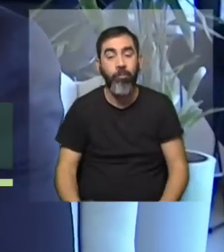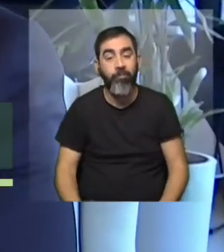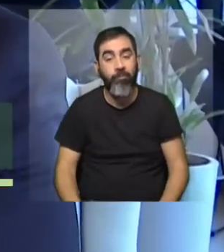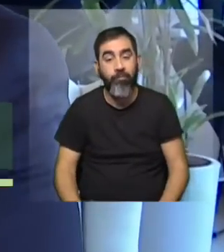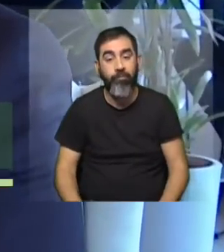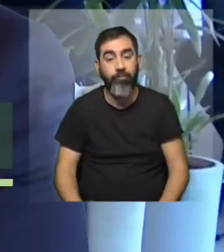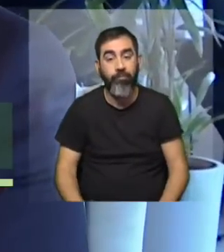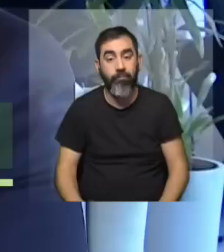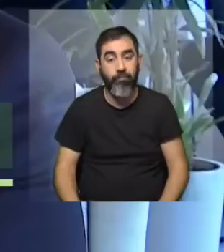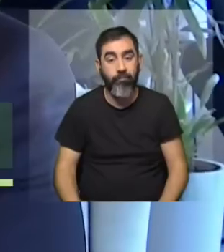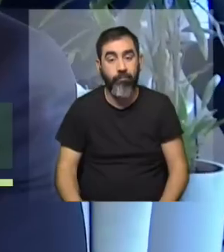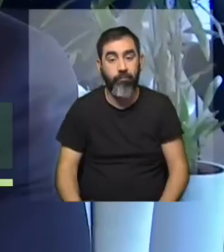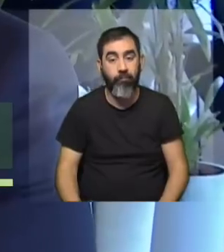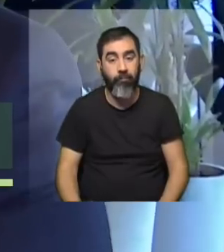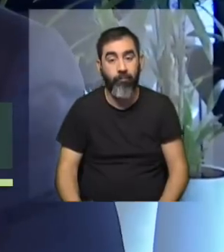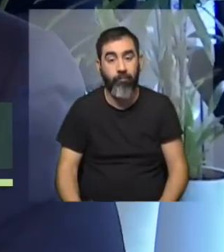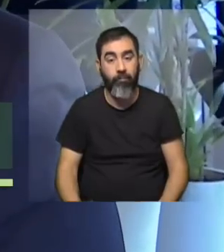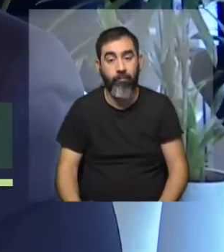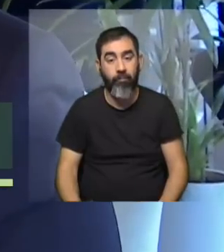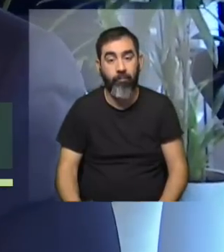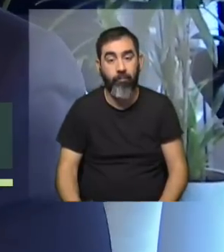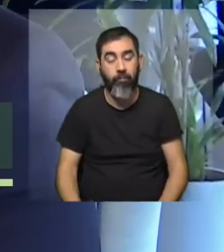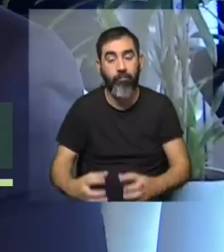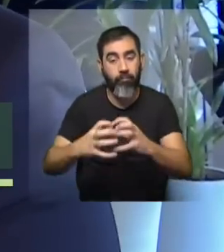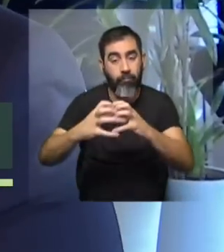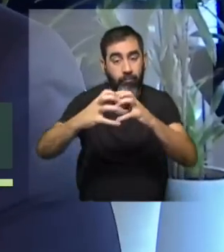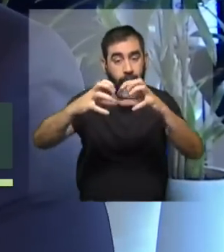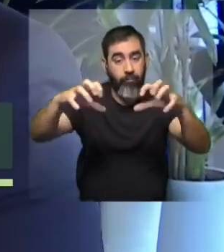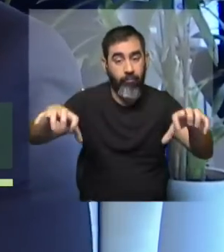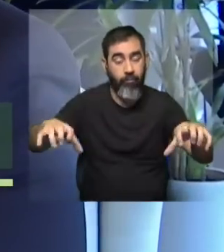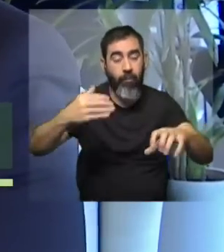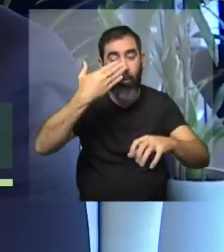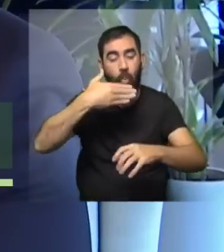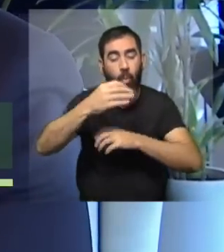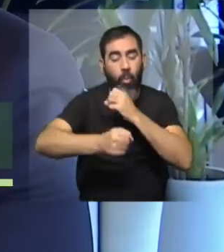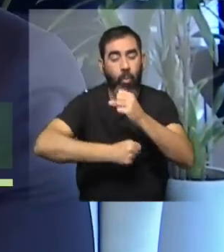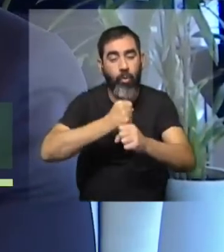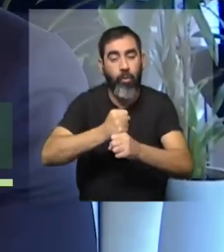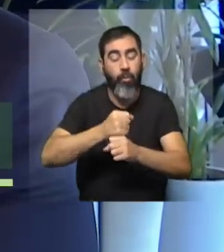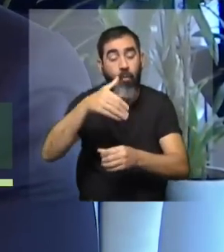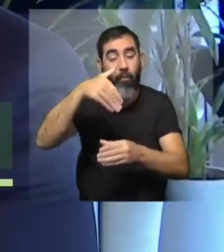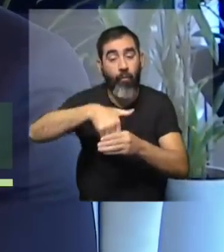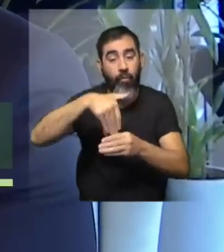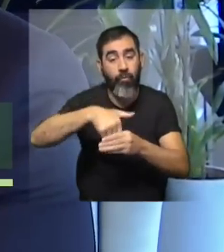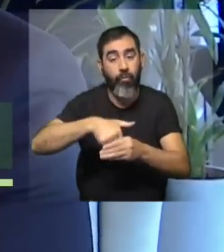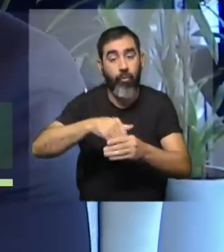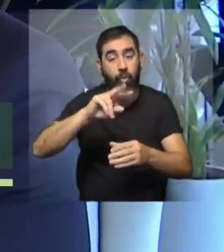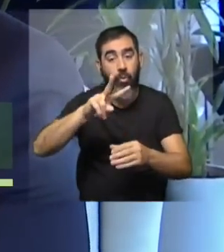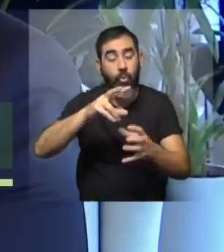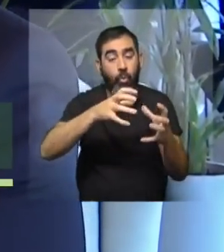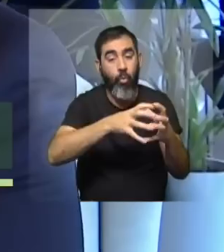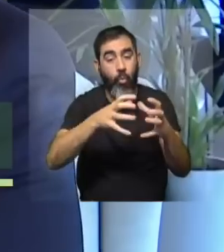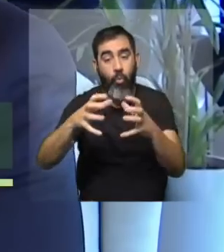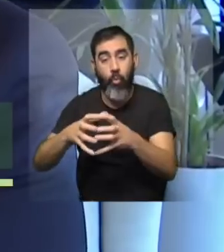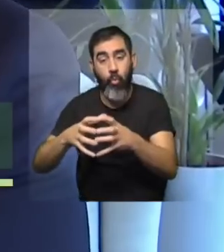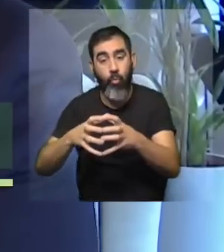por un lado la polaridad que existió en los últimos años en materia electoral entre dos grandes espacios